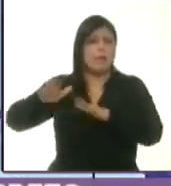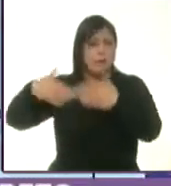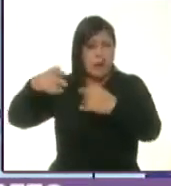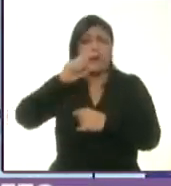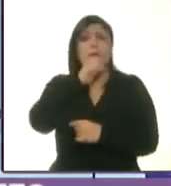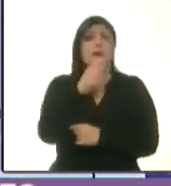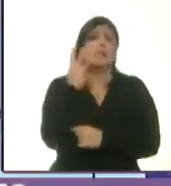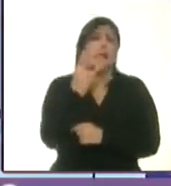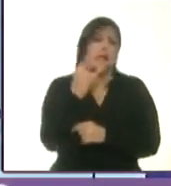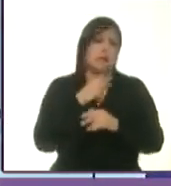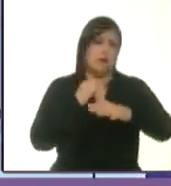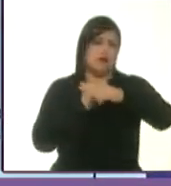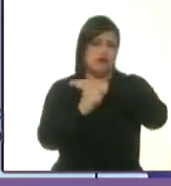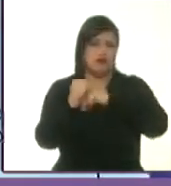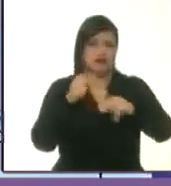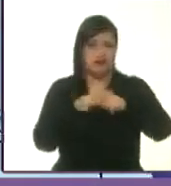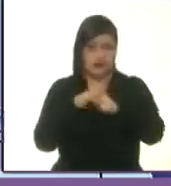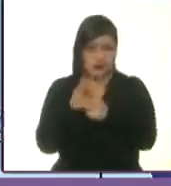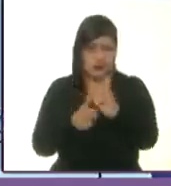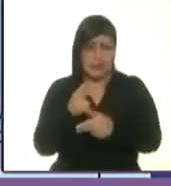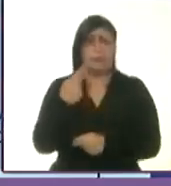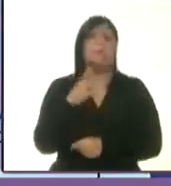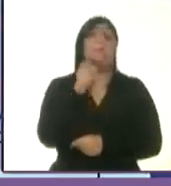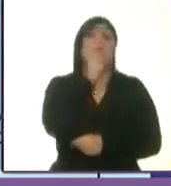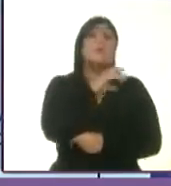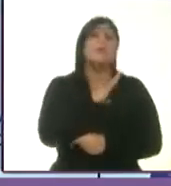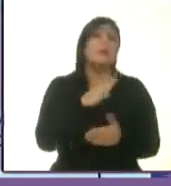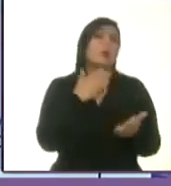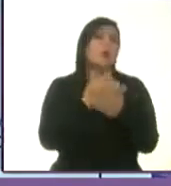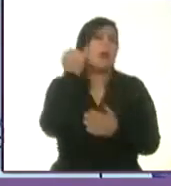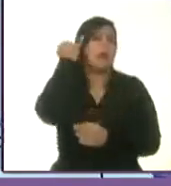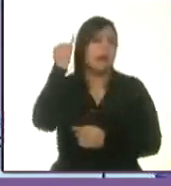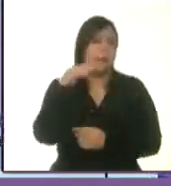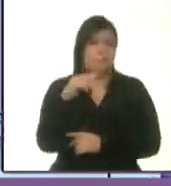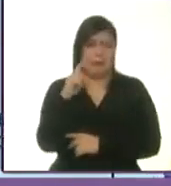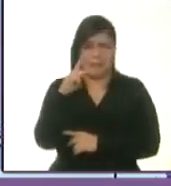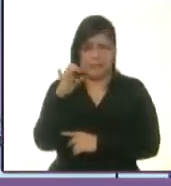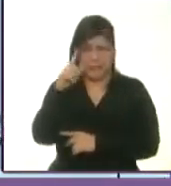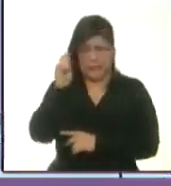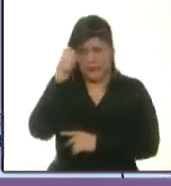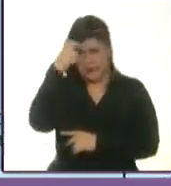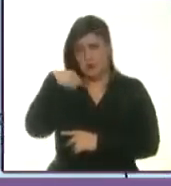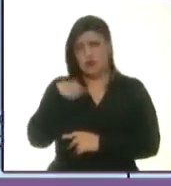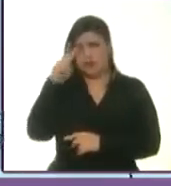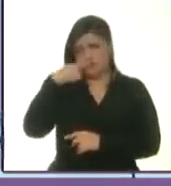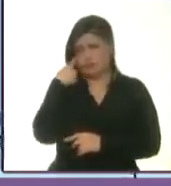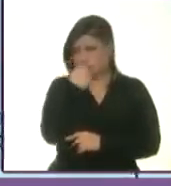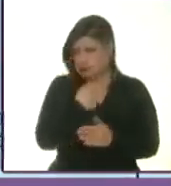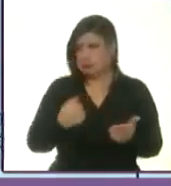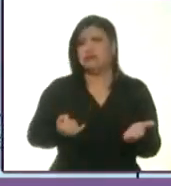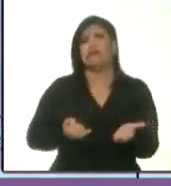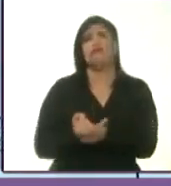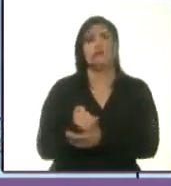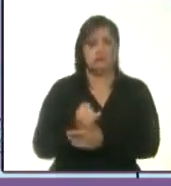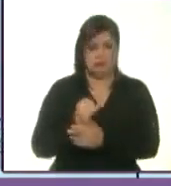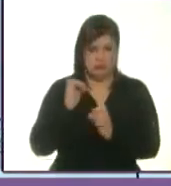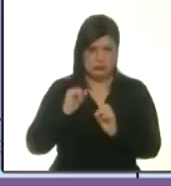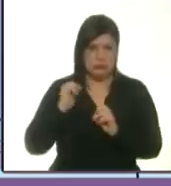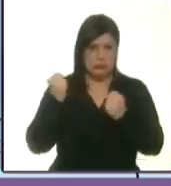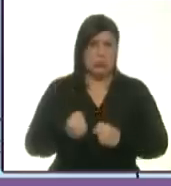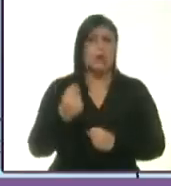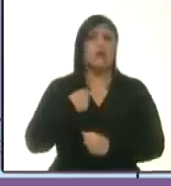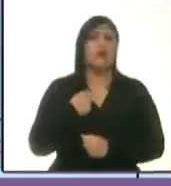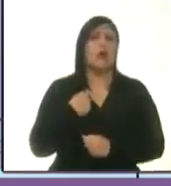pero hablemos de otra cosa una propuesta de mikel arriola que la voy a cumplir voy a cambiar el